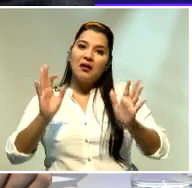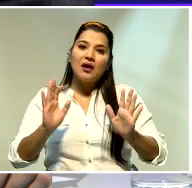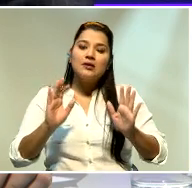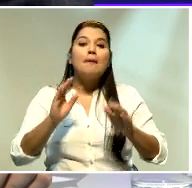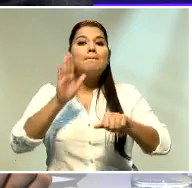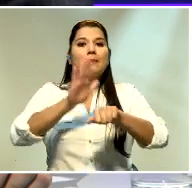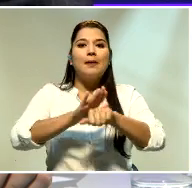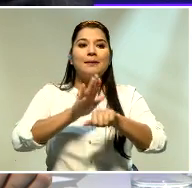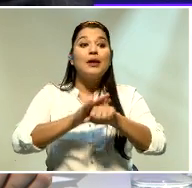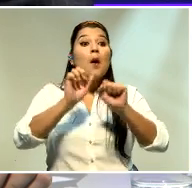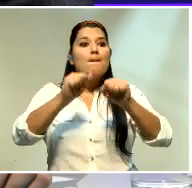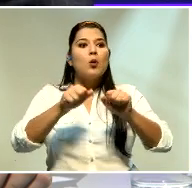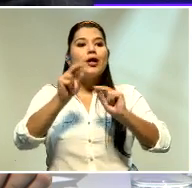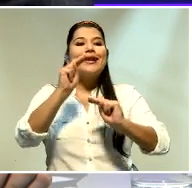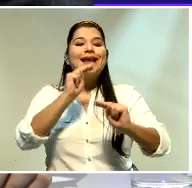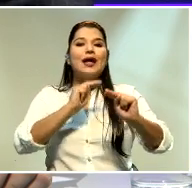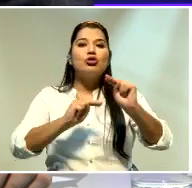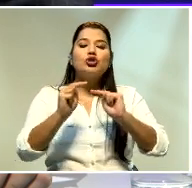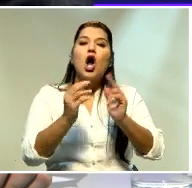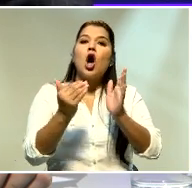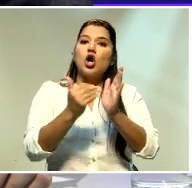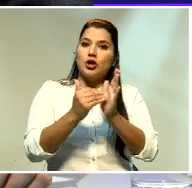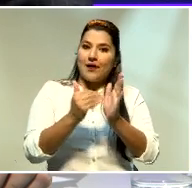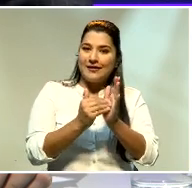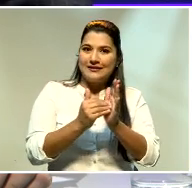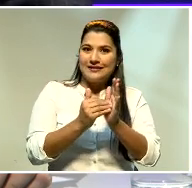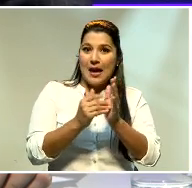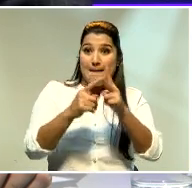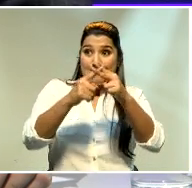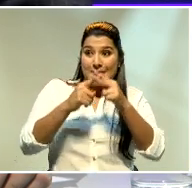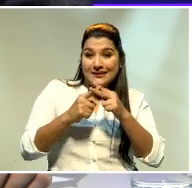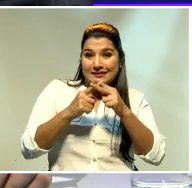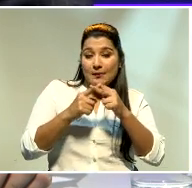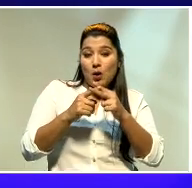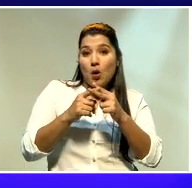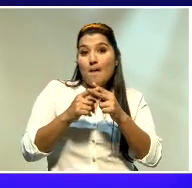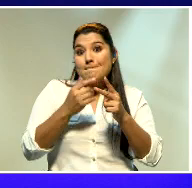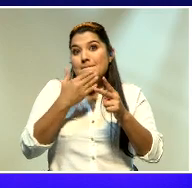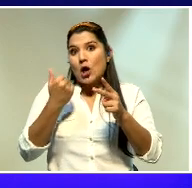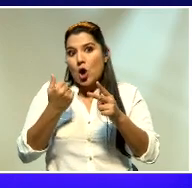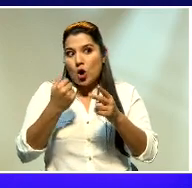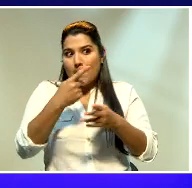permite renegociar en mejores condiciones un tramo de la deuda.